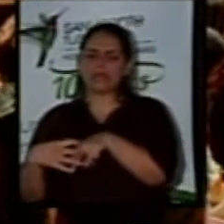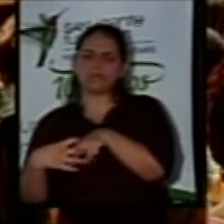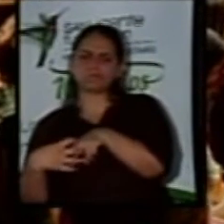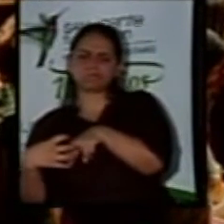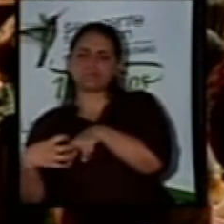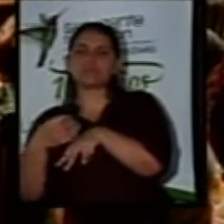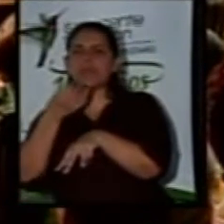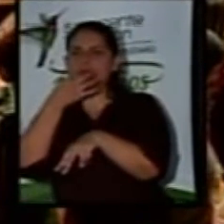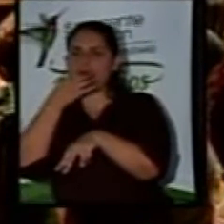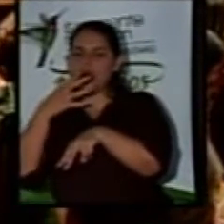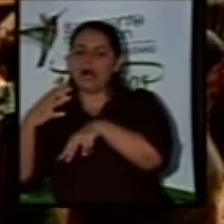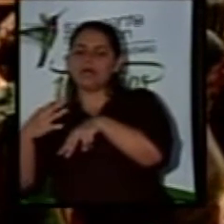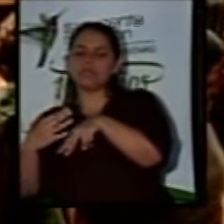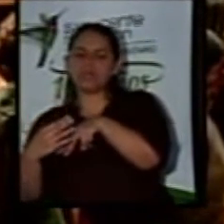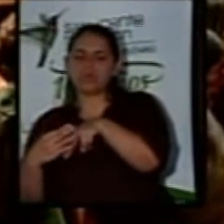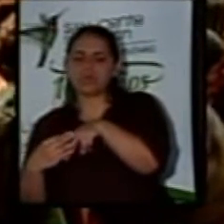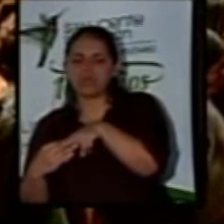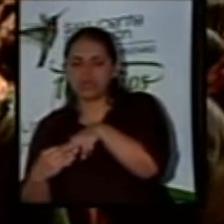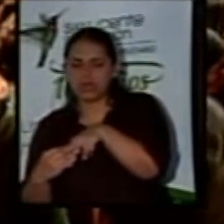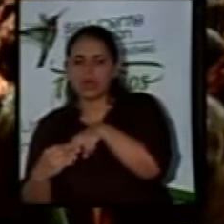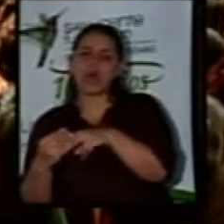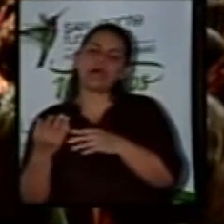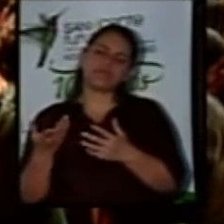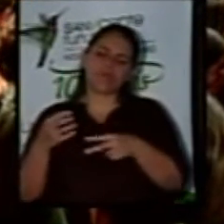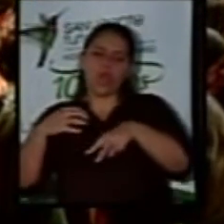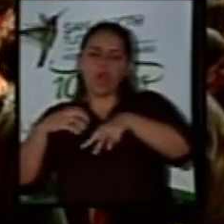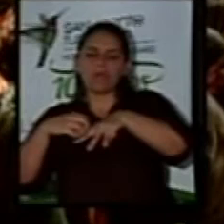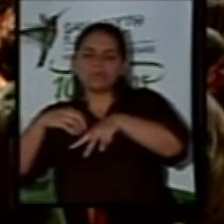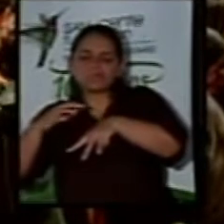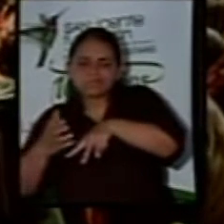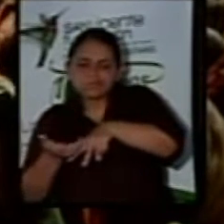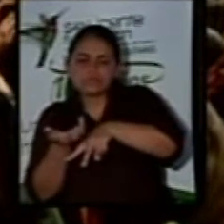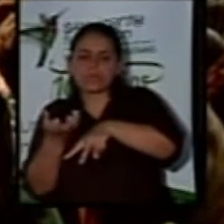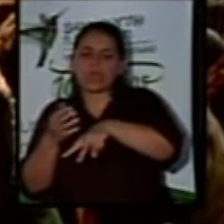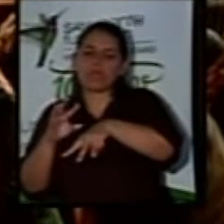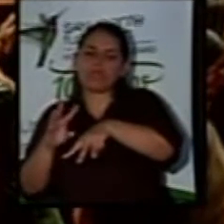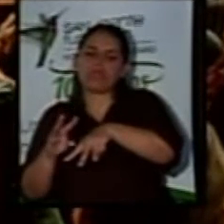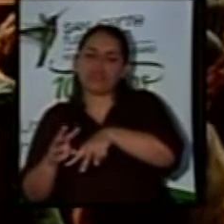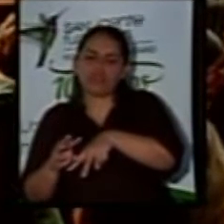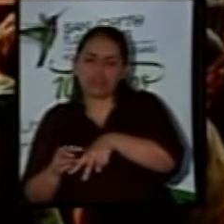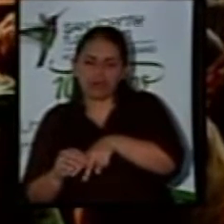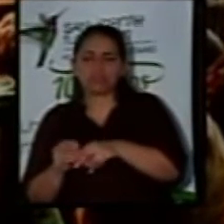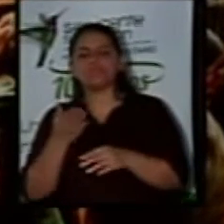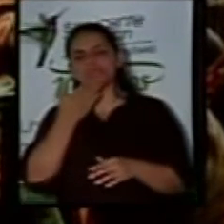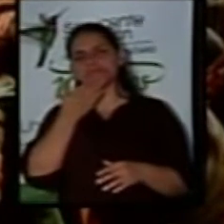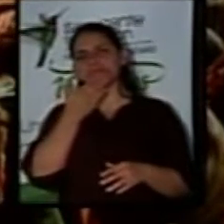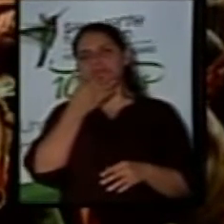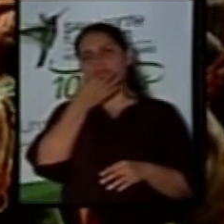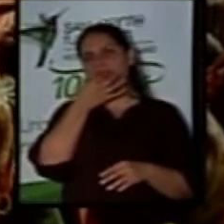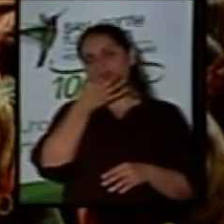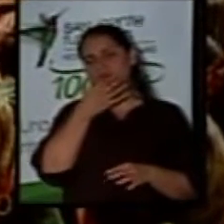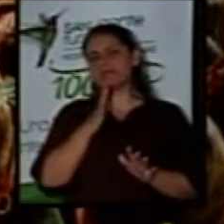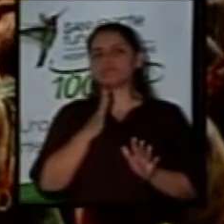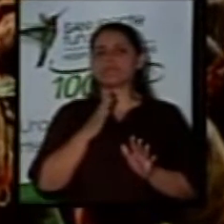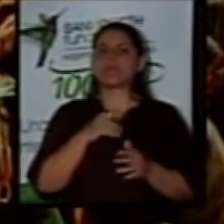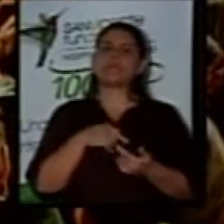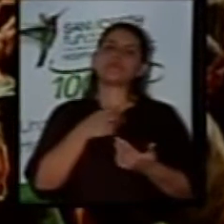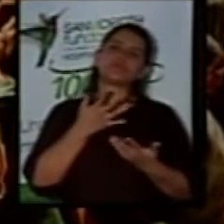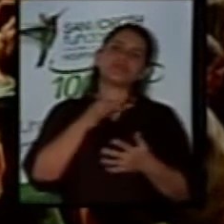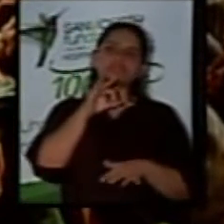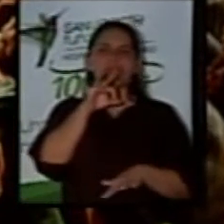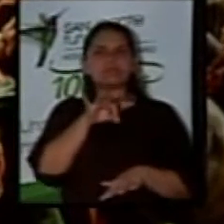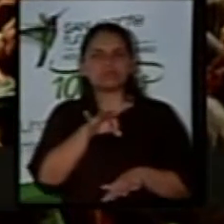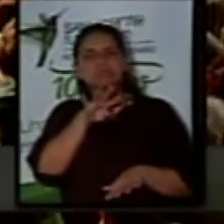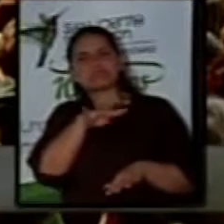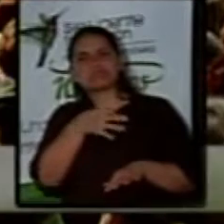avanzada, cuando ya hay hinchazón, o sea, edema de las piernas o hay una ulceración, ayuda en el tratamiento. Se hacen ciclos de 3